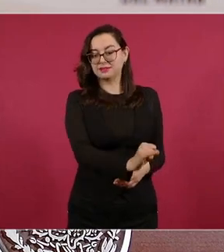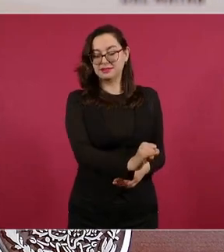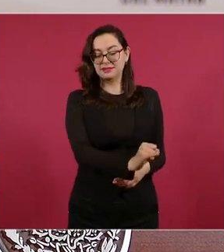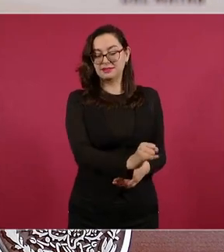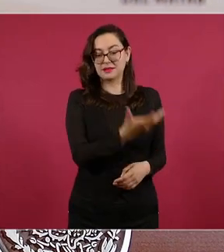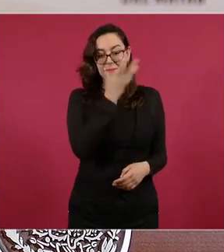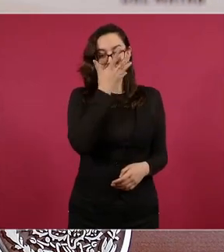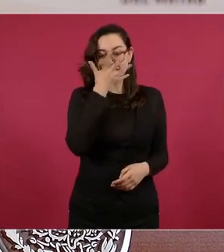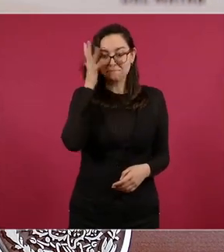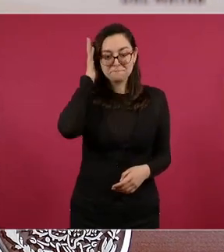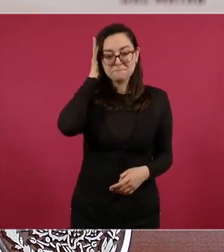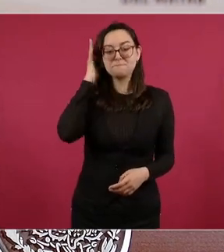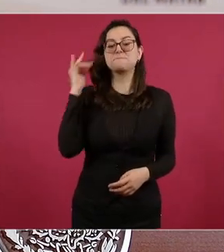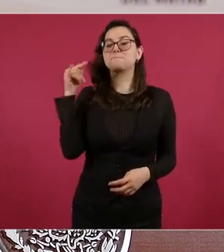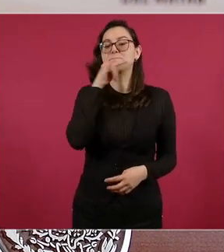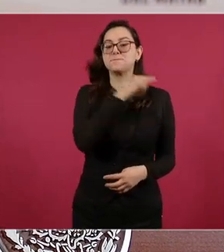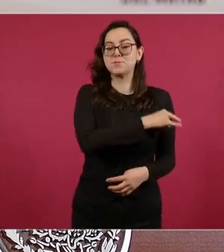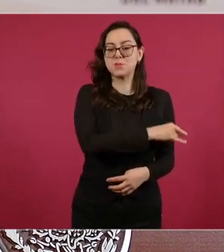muy hipócritas